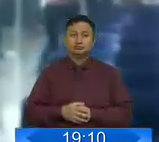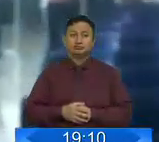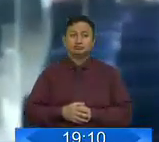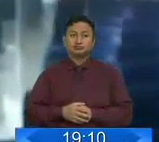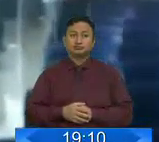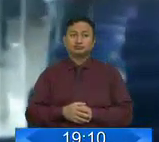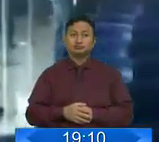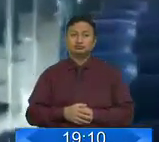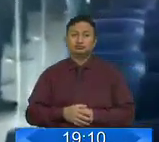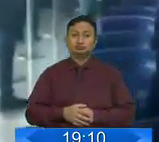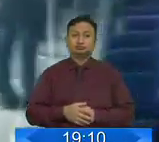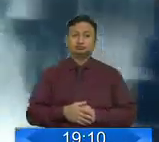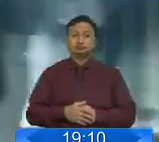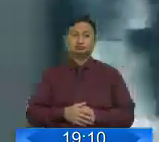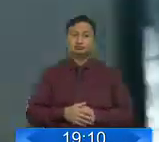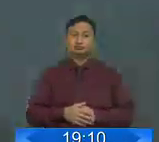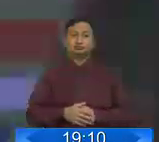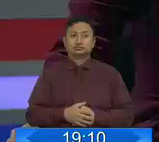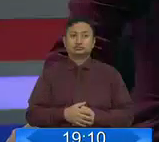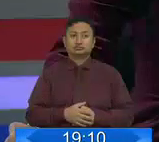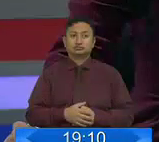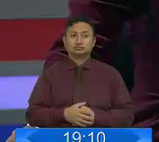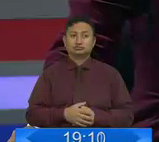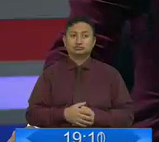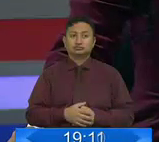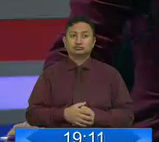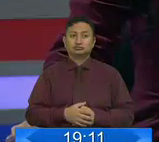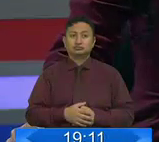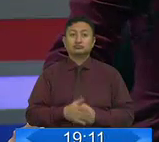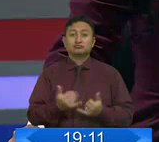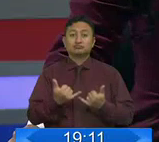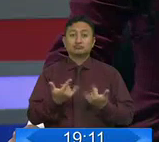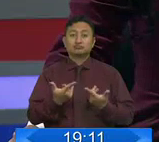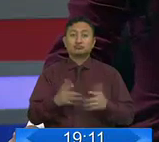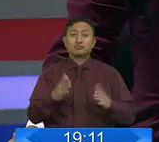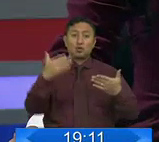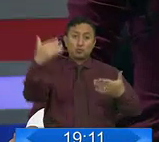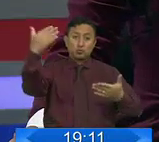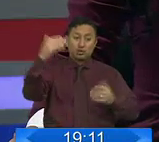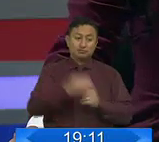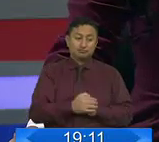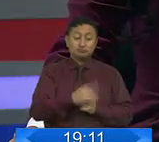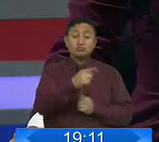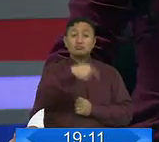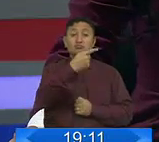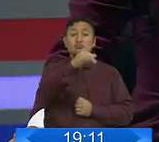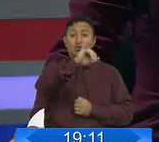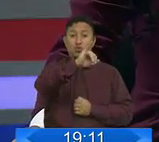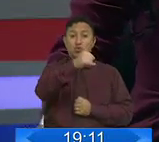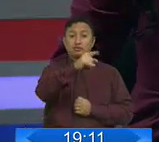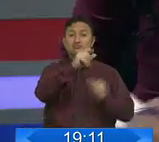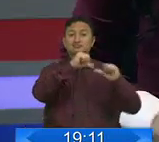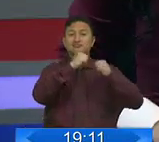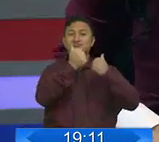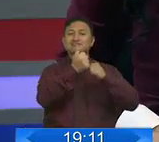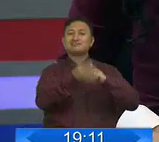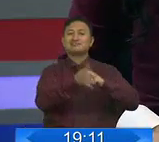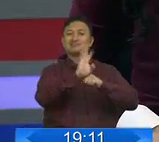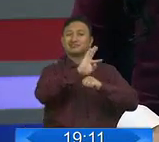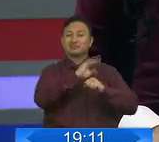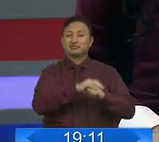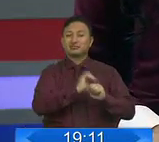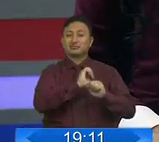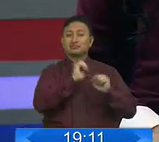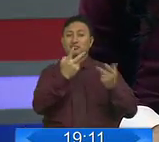Peralta. No duró mucho, ya pasó. Y ahora en temas políticos, este próximo jueves el Pleno de la Asamblea Nacional conocerá